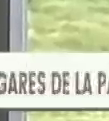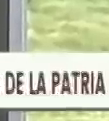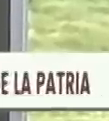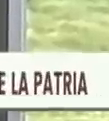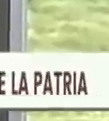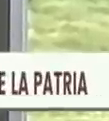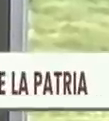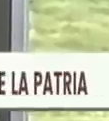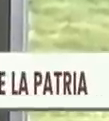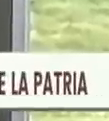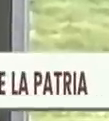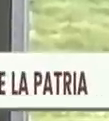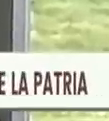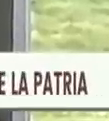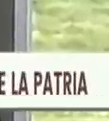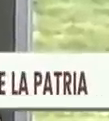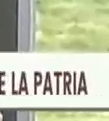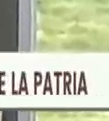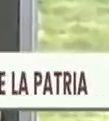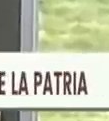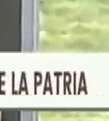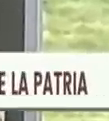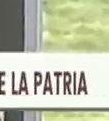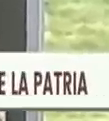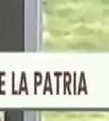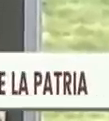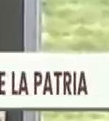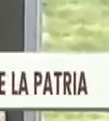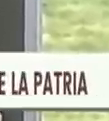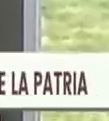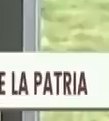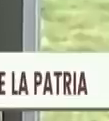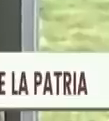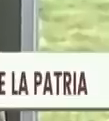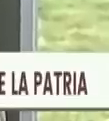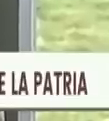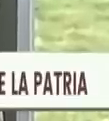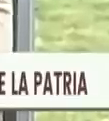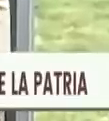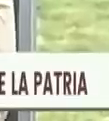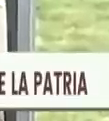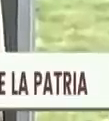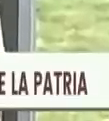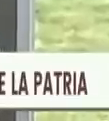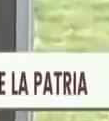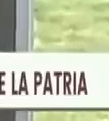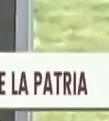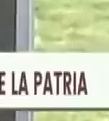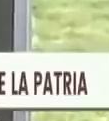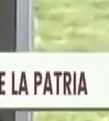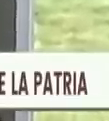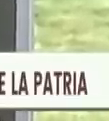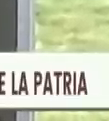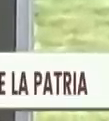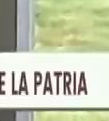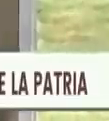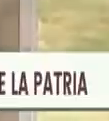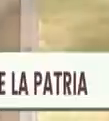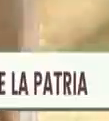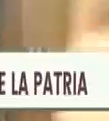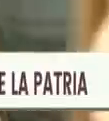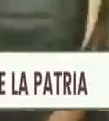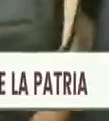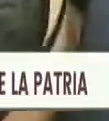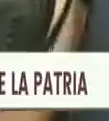la conciencia humanista, son millones que luchan, protagonizan